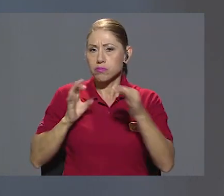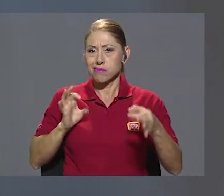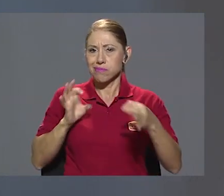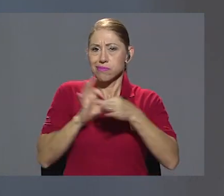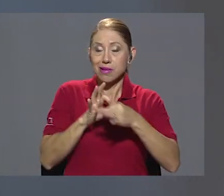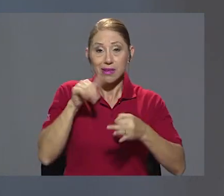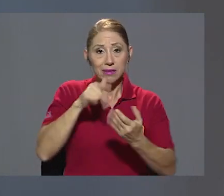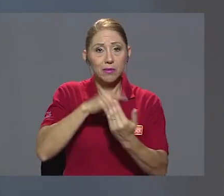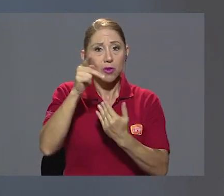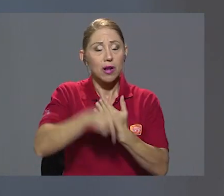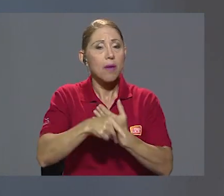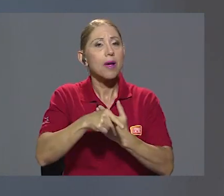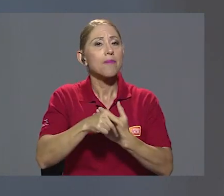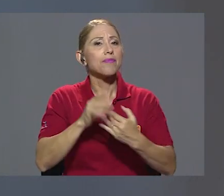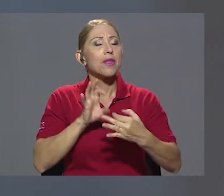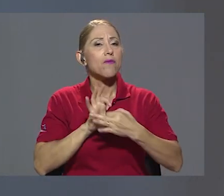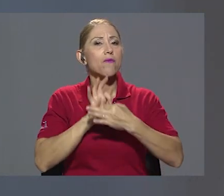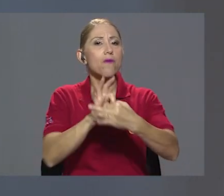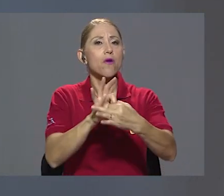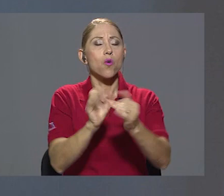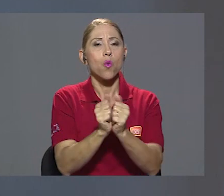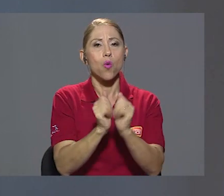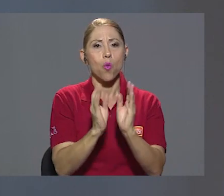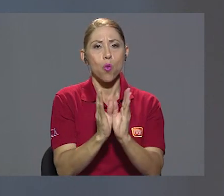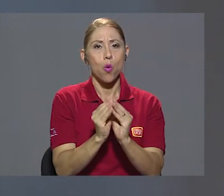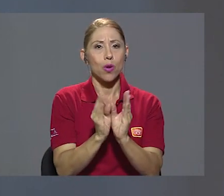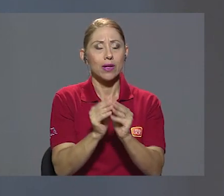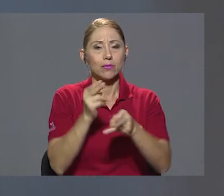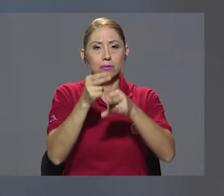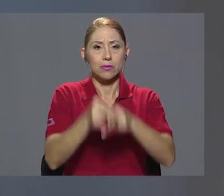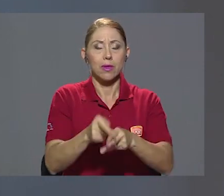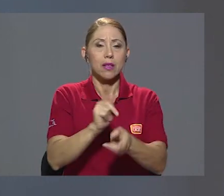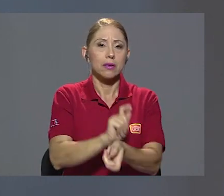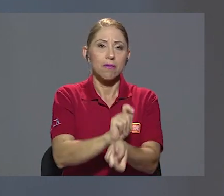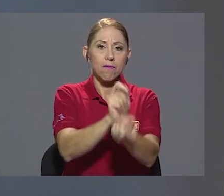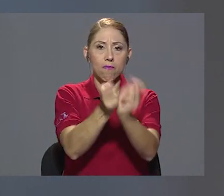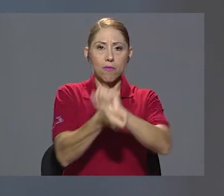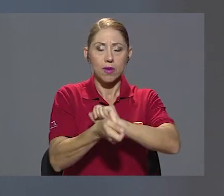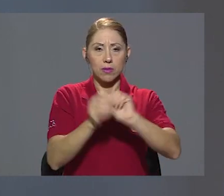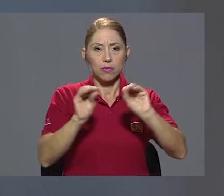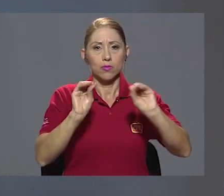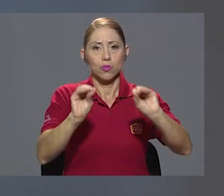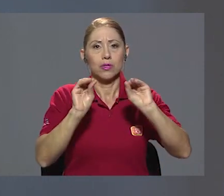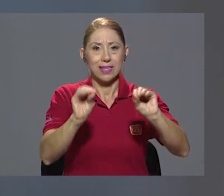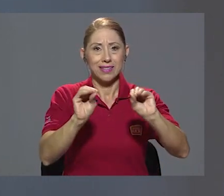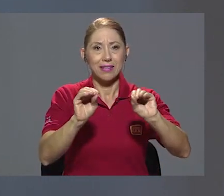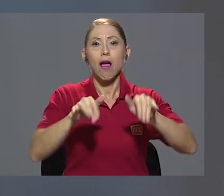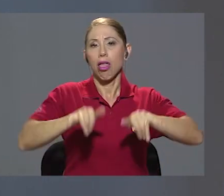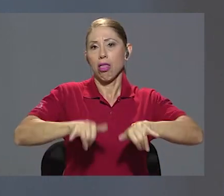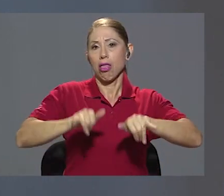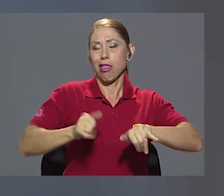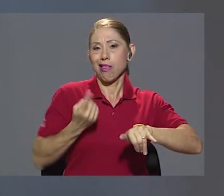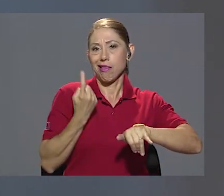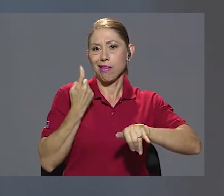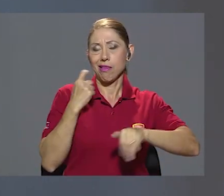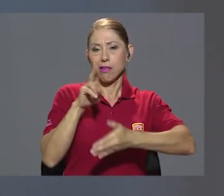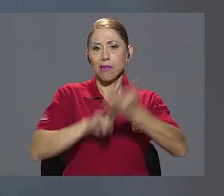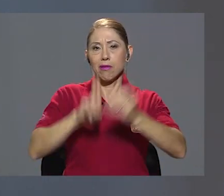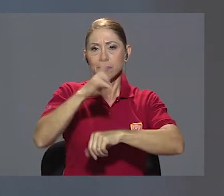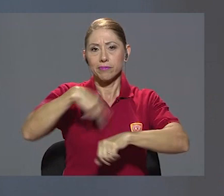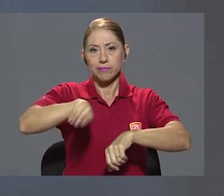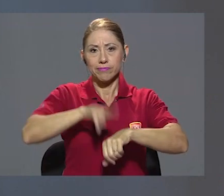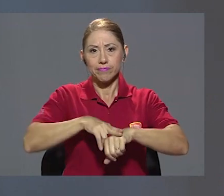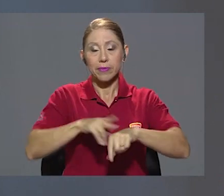lo estamos realizando en el marco del Congreso Transformando la Docencia, que tuvo lugar en la Universidad Nacional